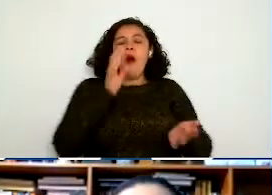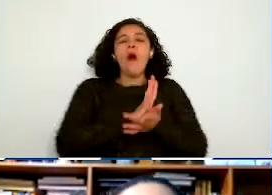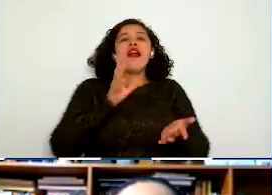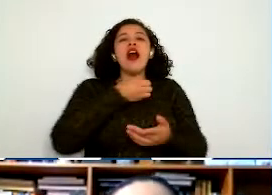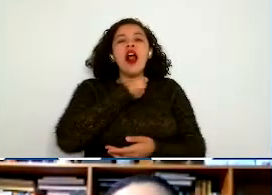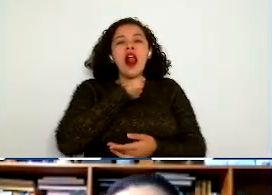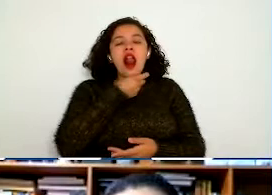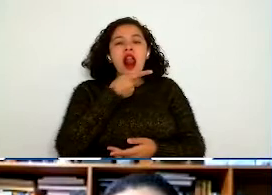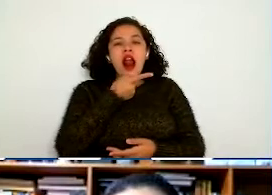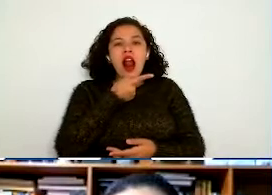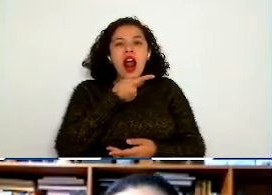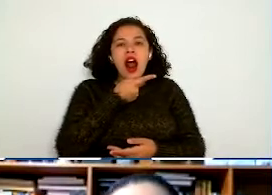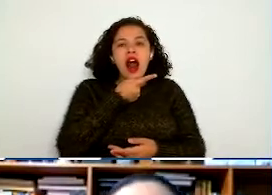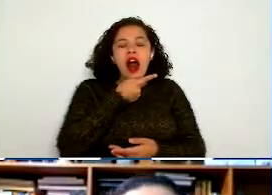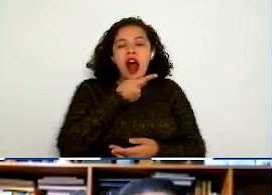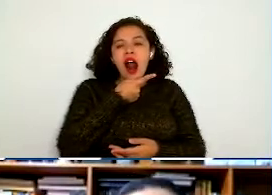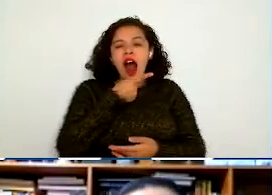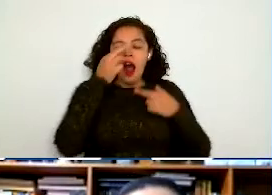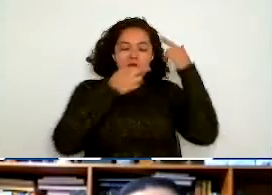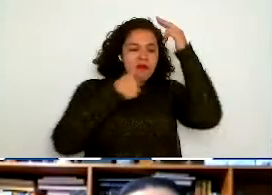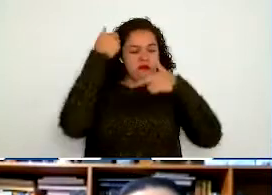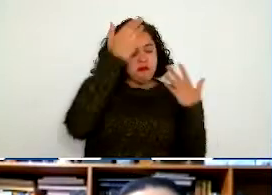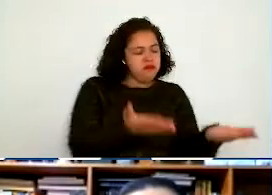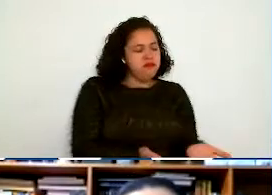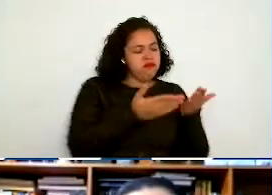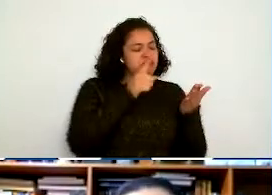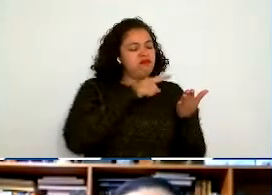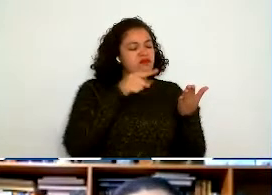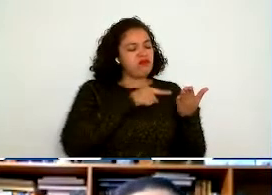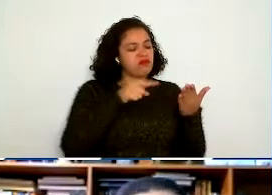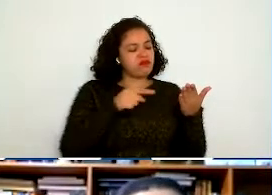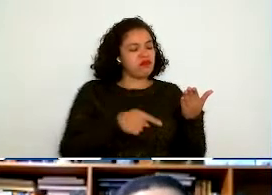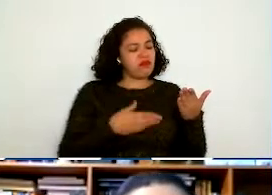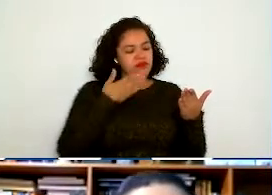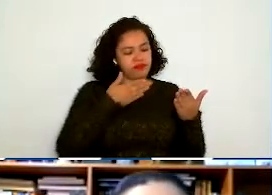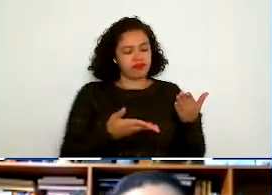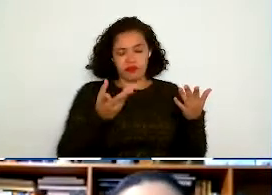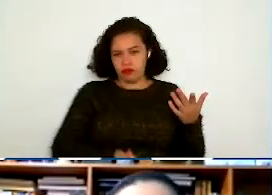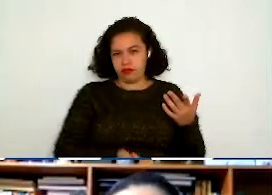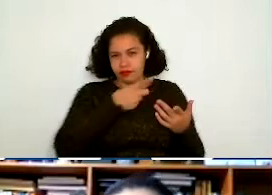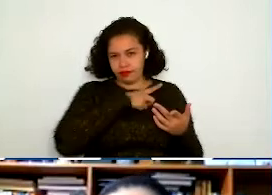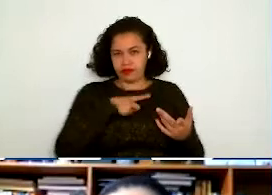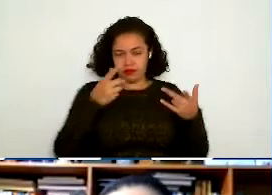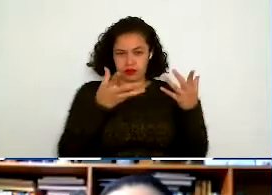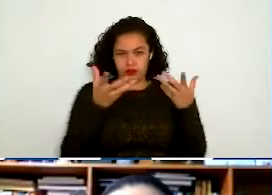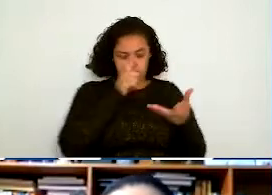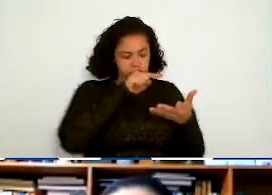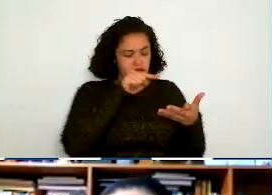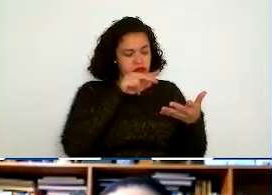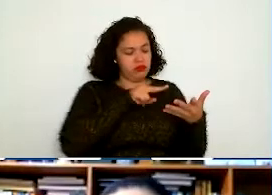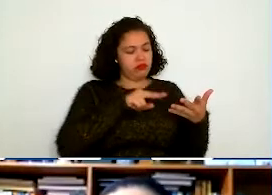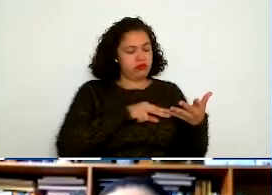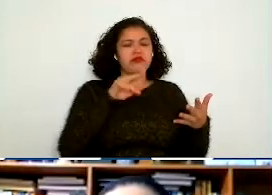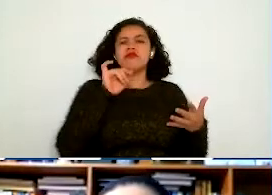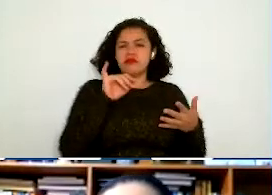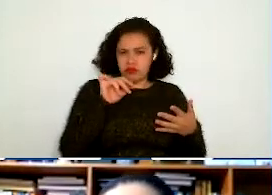sino interpretada, analizada obviamente por el personal, porque es muy importante hacerlo esto periódicamente, sí,